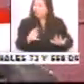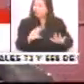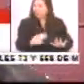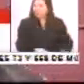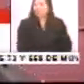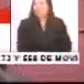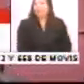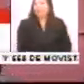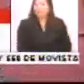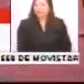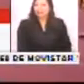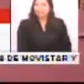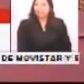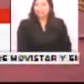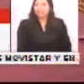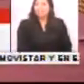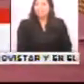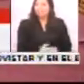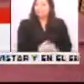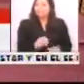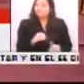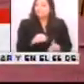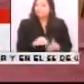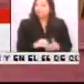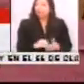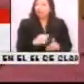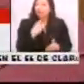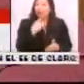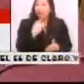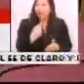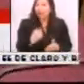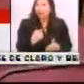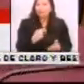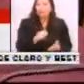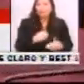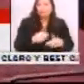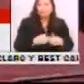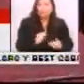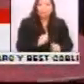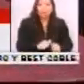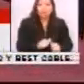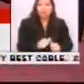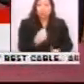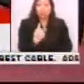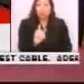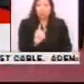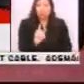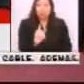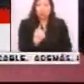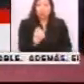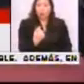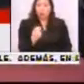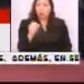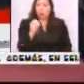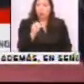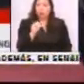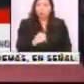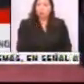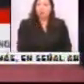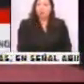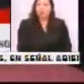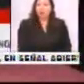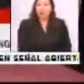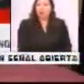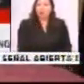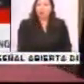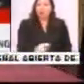2017, conforme se dispuso mediante la providencia número 1 de fecha 11 de octubre del